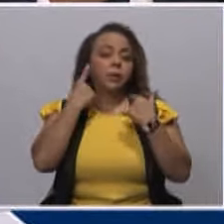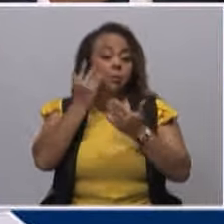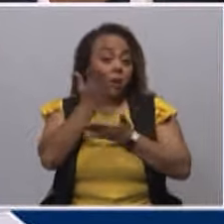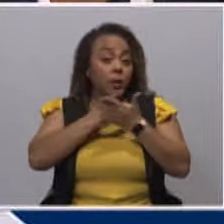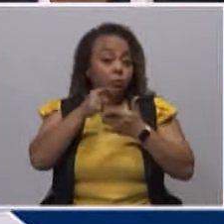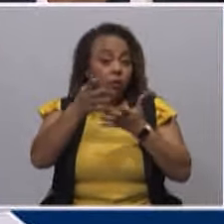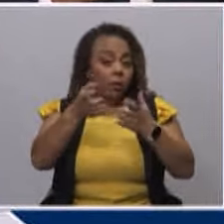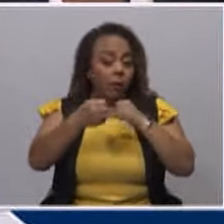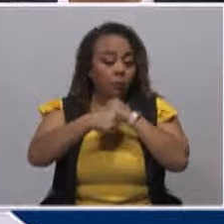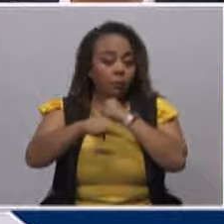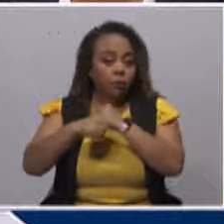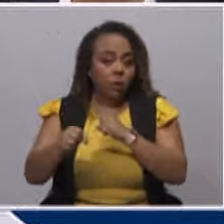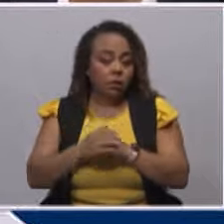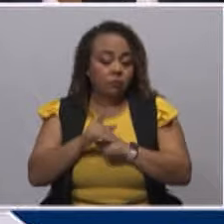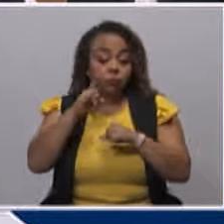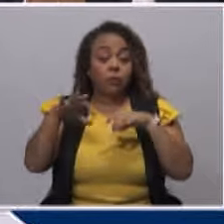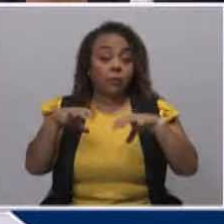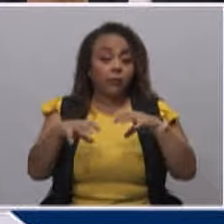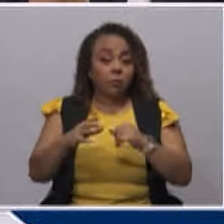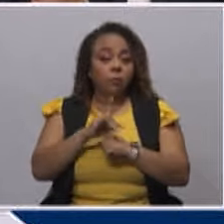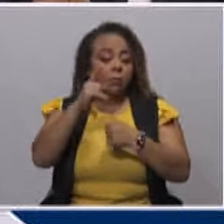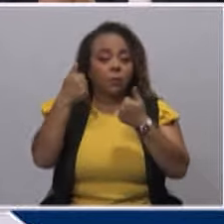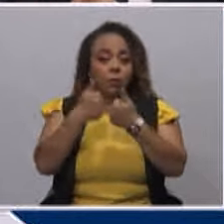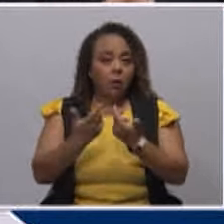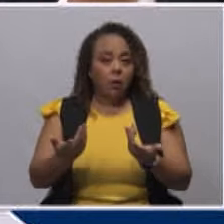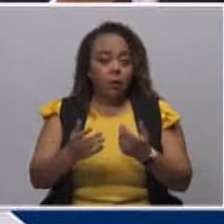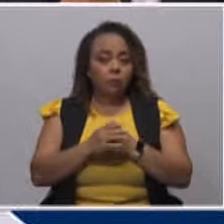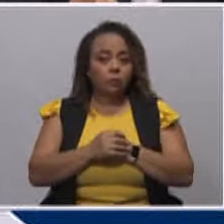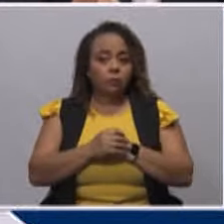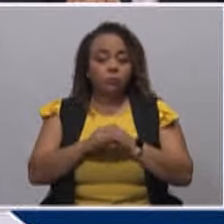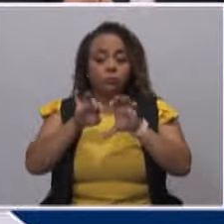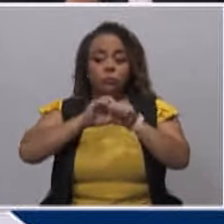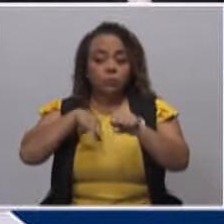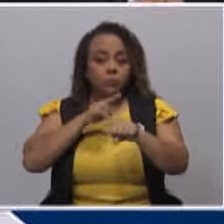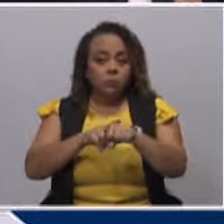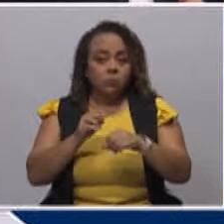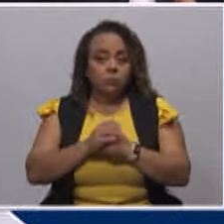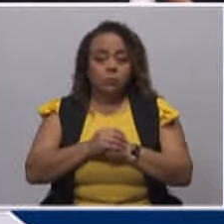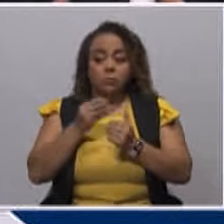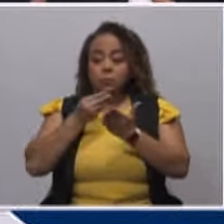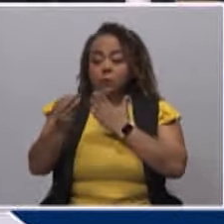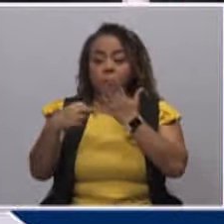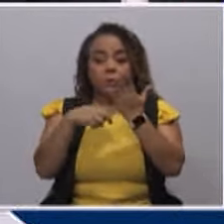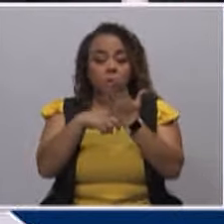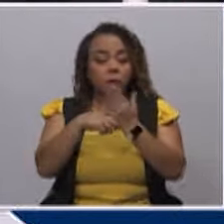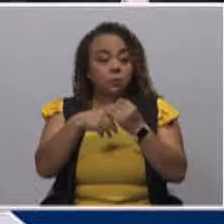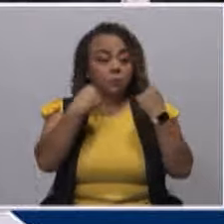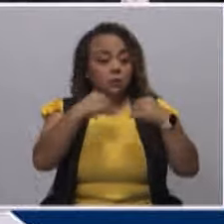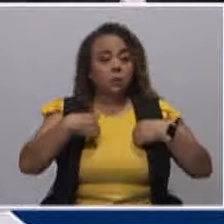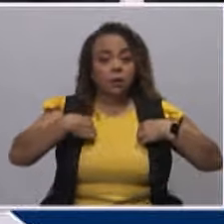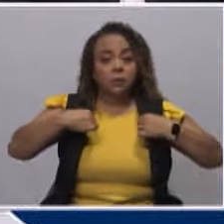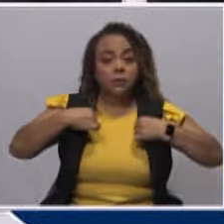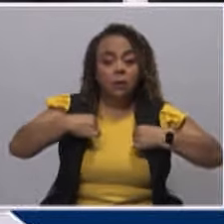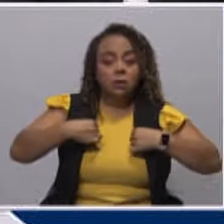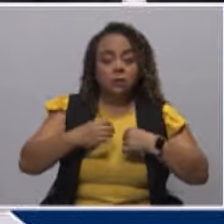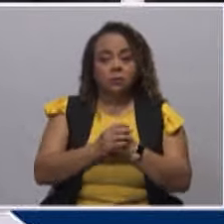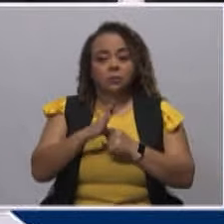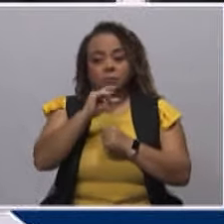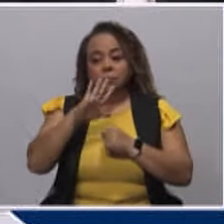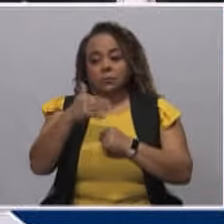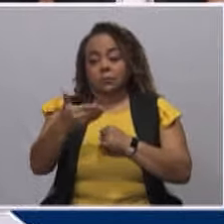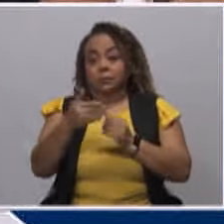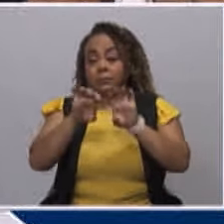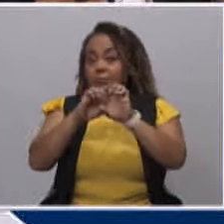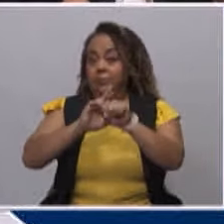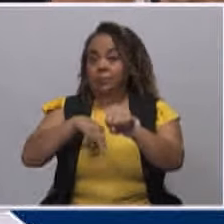promocionar que es un evento que es un partido que es la selección que es la compra de entradas que es la venta de camisetas y cuando es